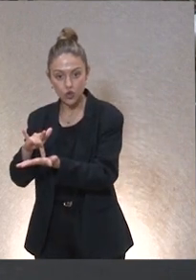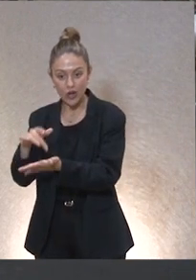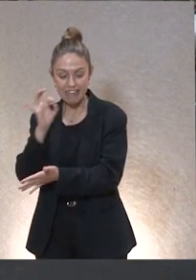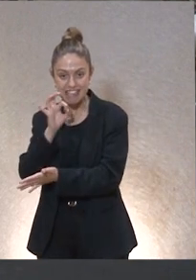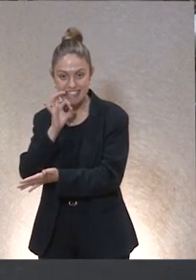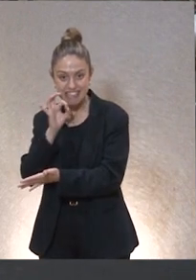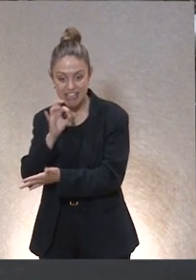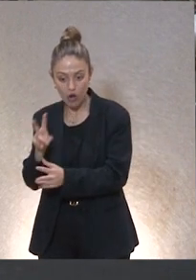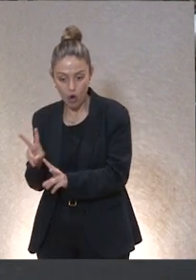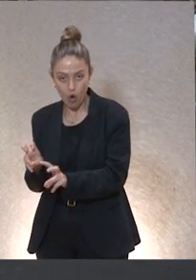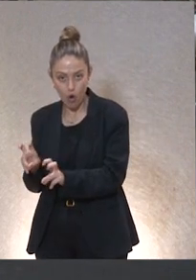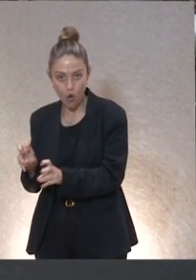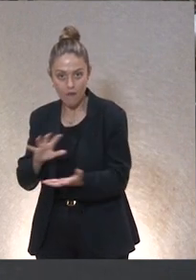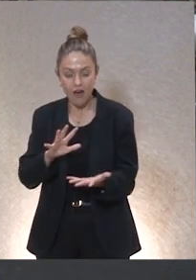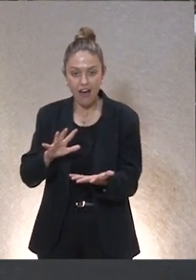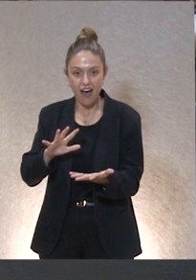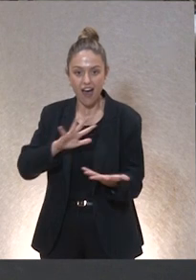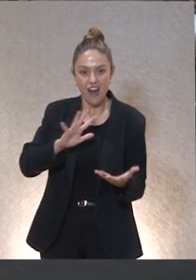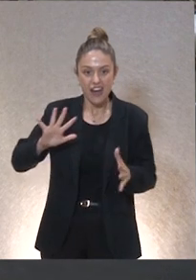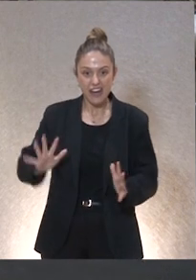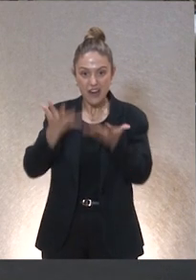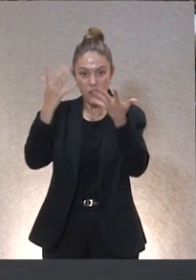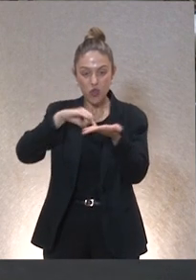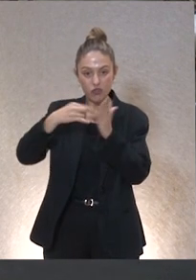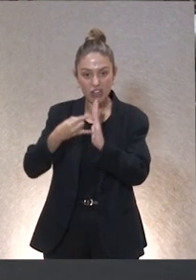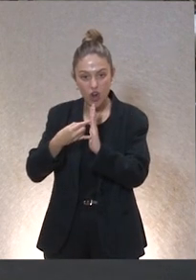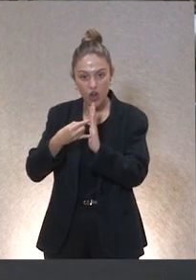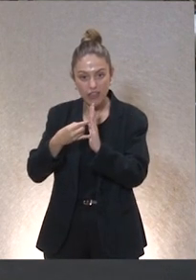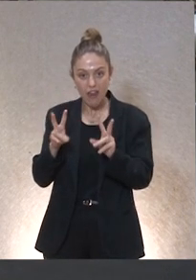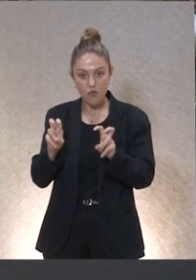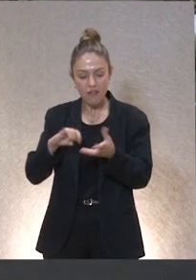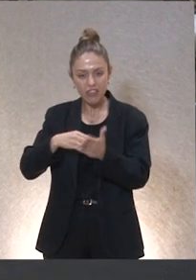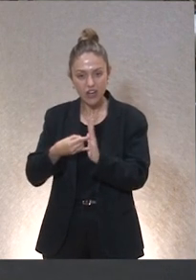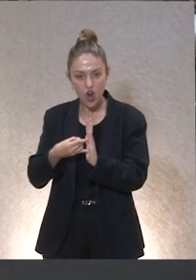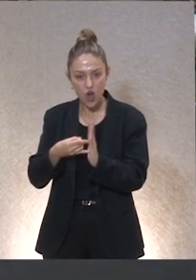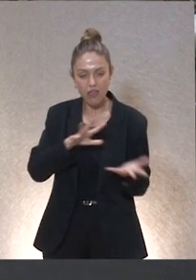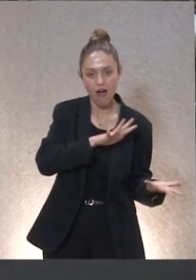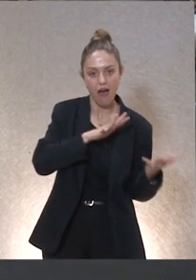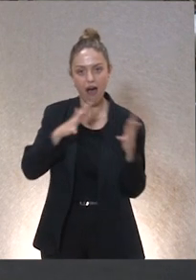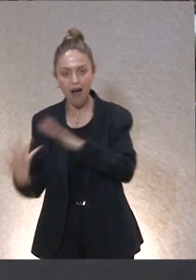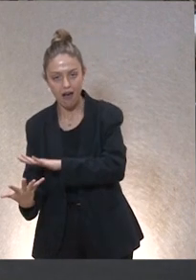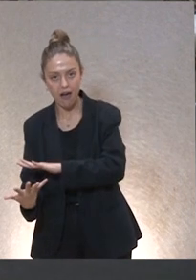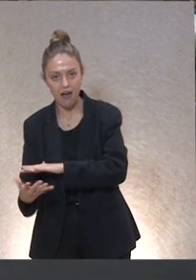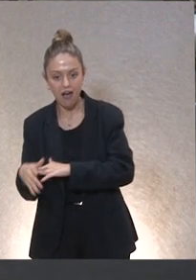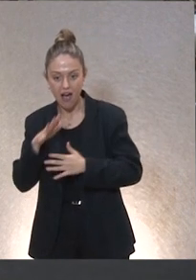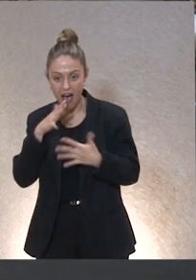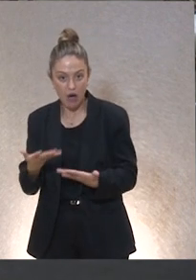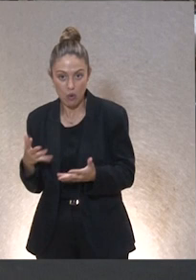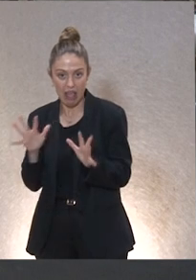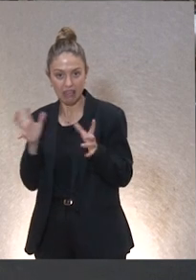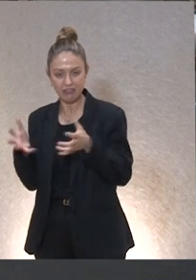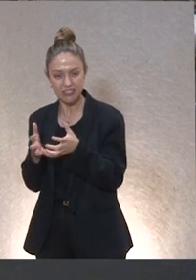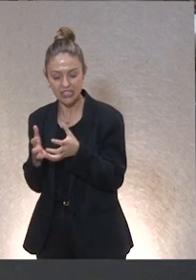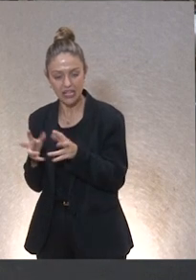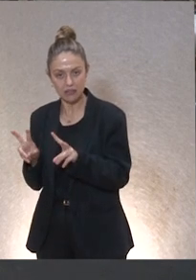siglo con la revolución tecnológica y esas nuevas tecnologías de la información estamos en la era de internet